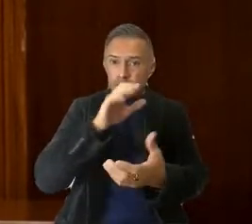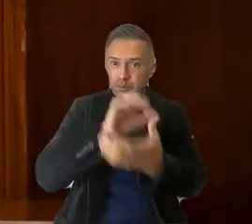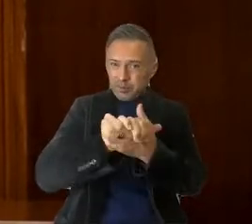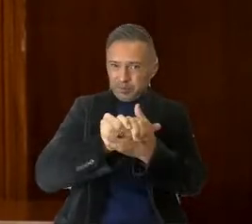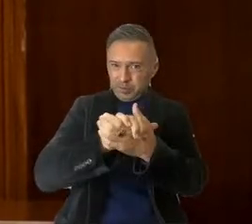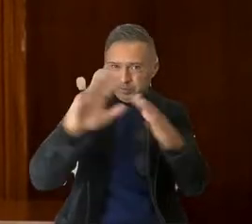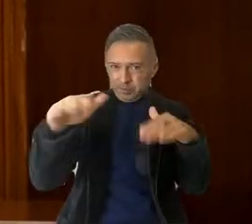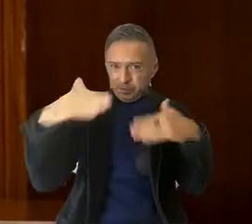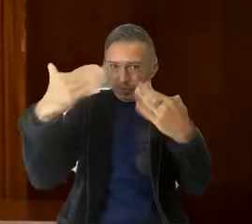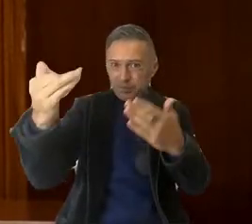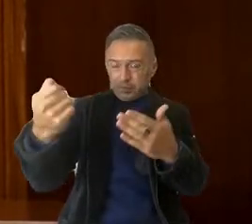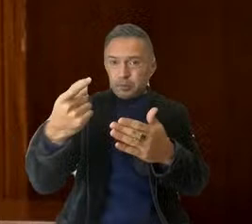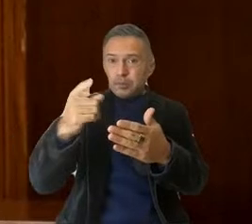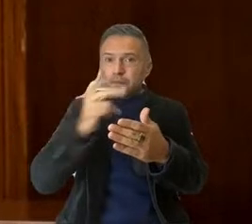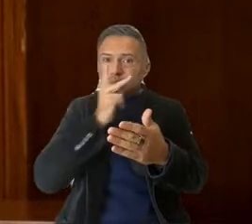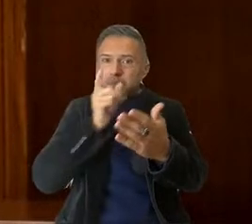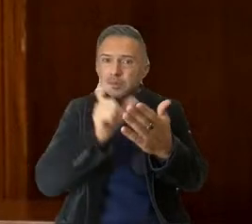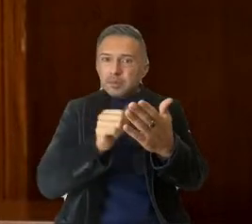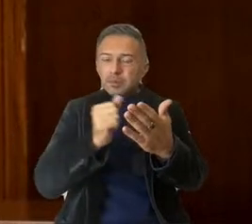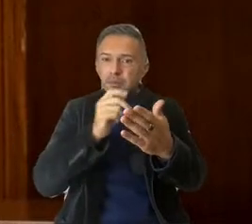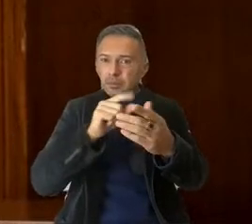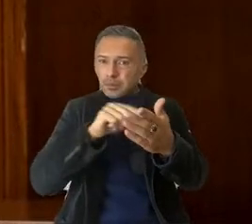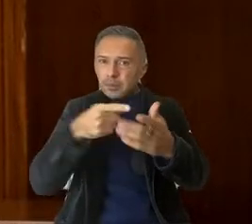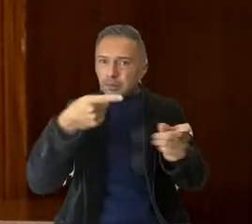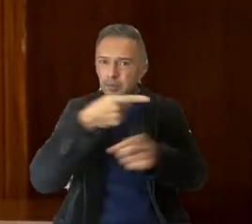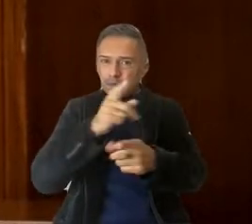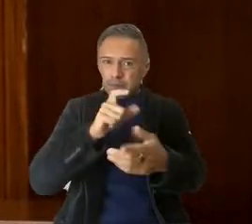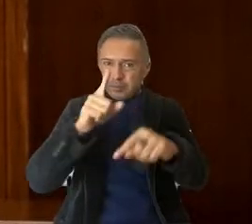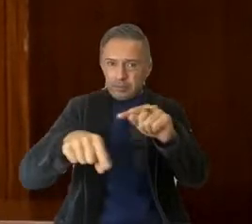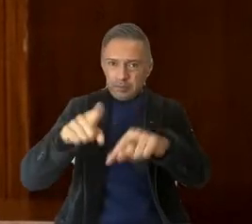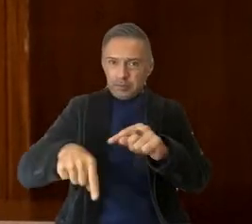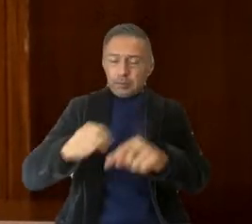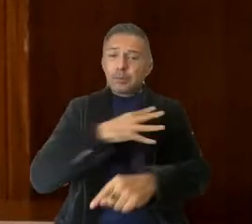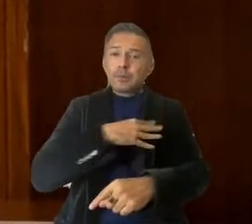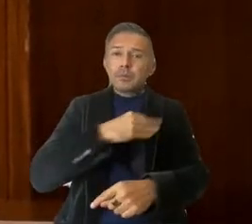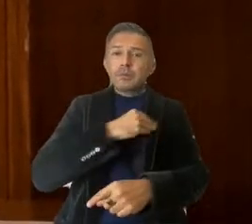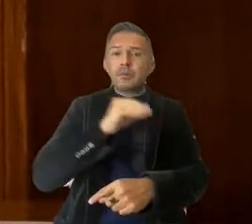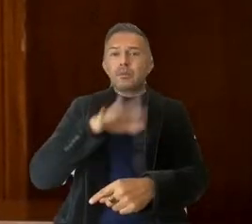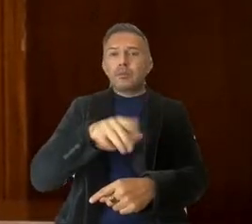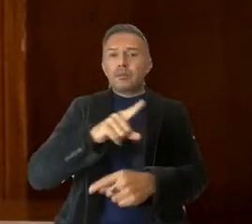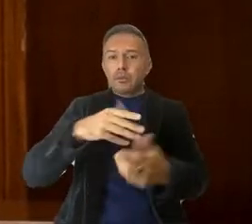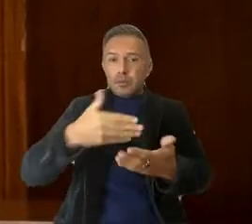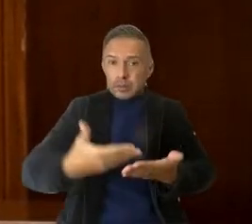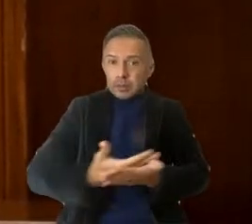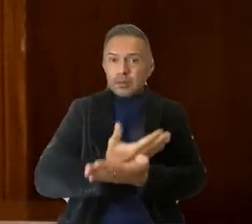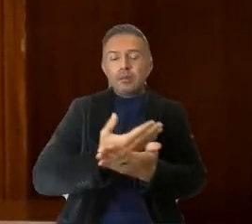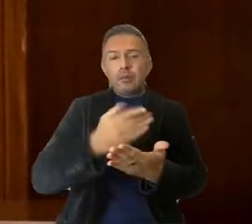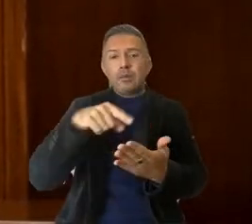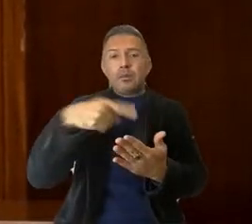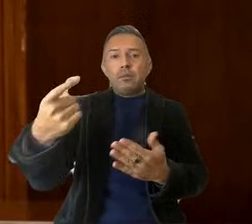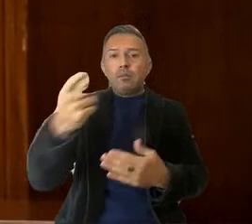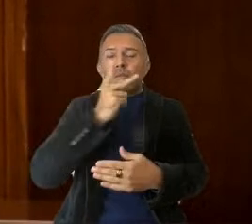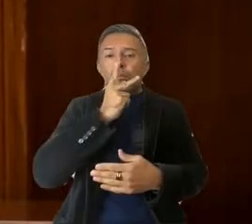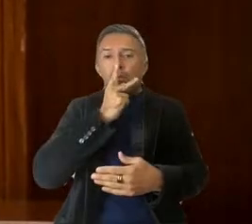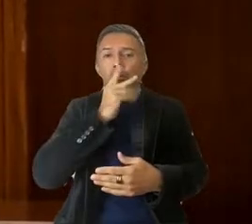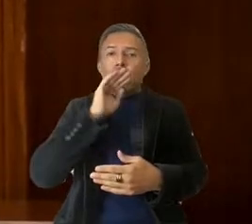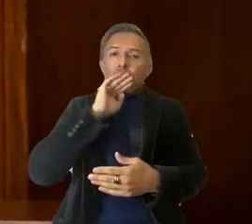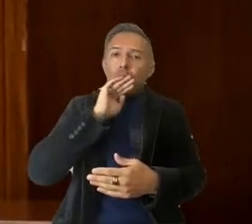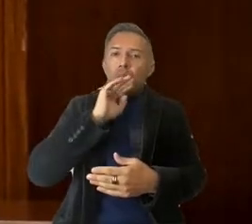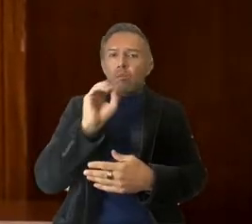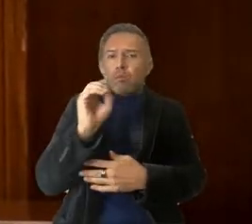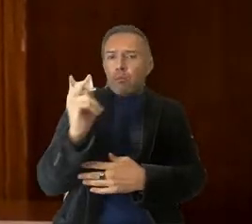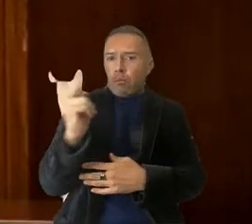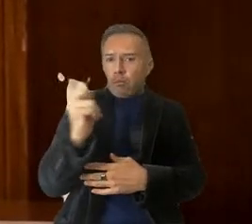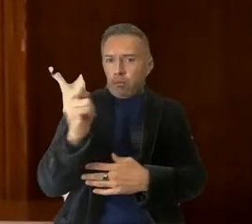de las actas de reconocimiento de hijos o hijas, al declarar su nacimiento, la madre o padre o ambos, al presentar al hijo o a